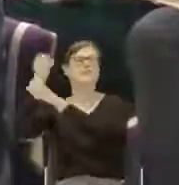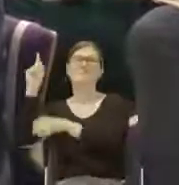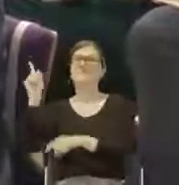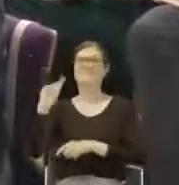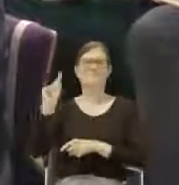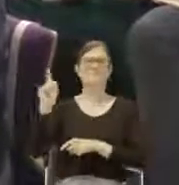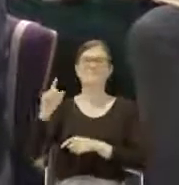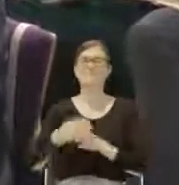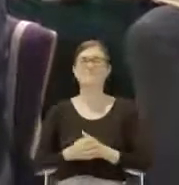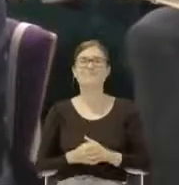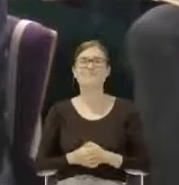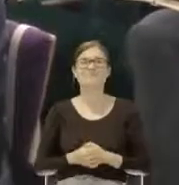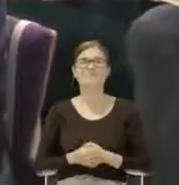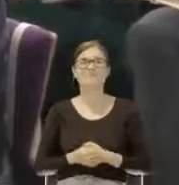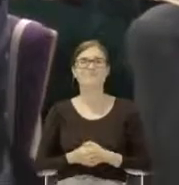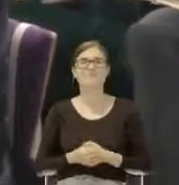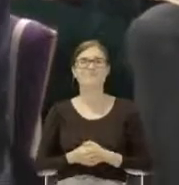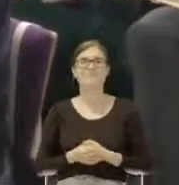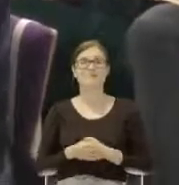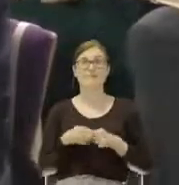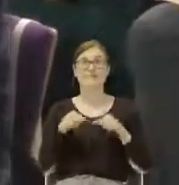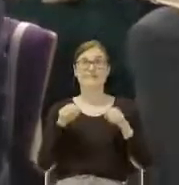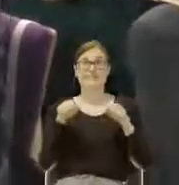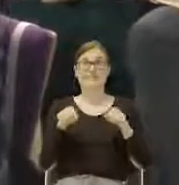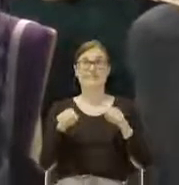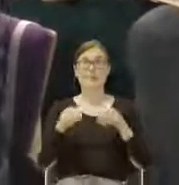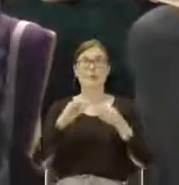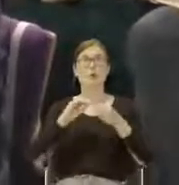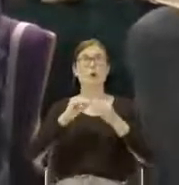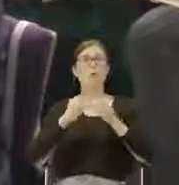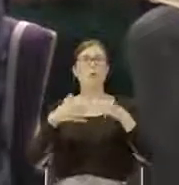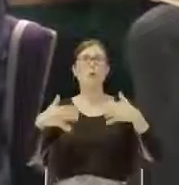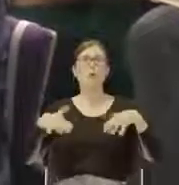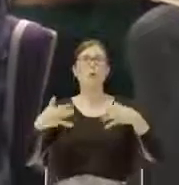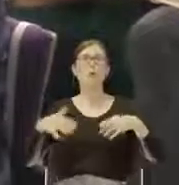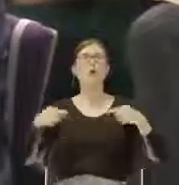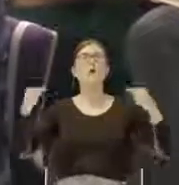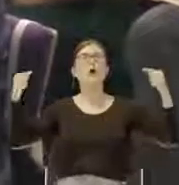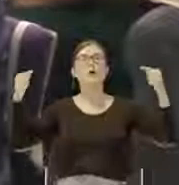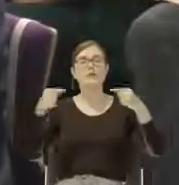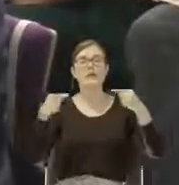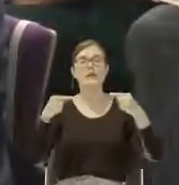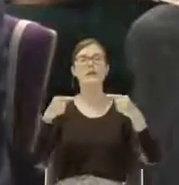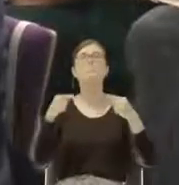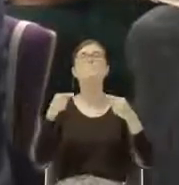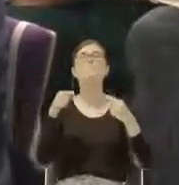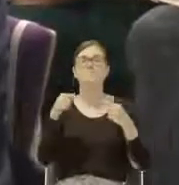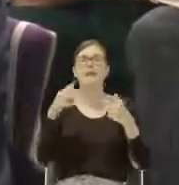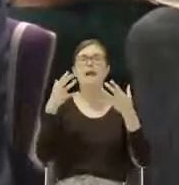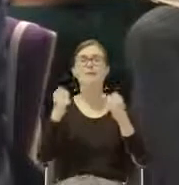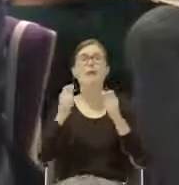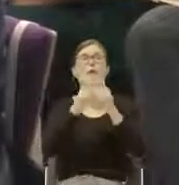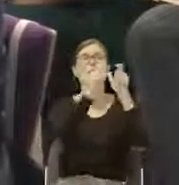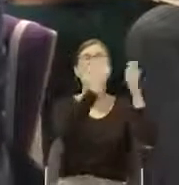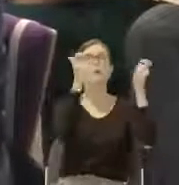corporaciones privadas, actuando muchas veces como agentes directos y muchas otras como responsables invisibles, pero no menos efectivos.